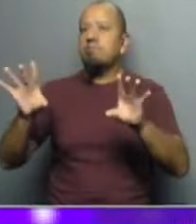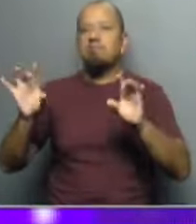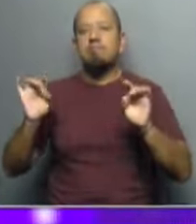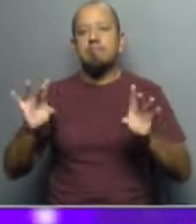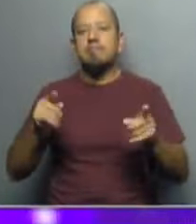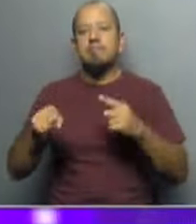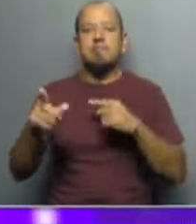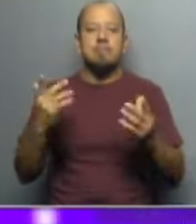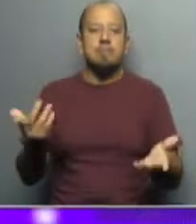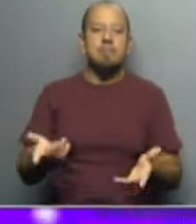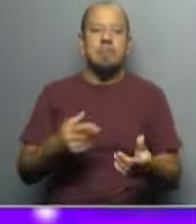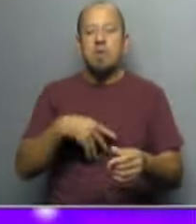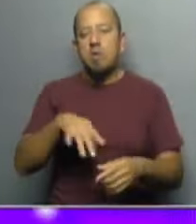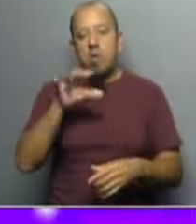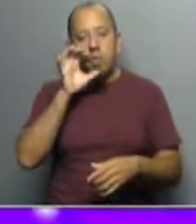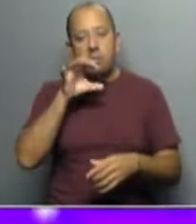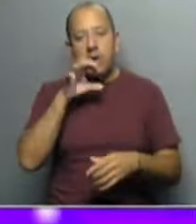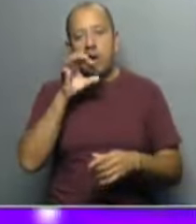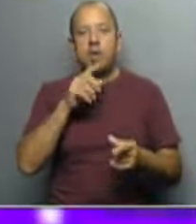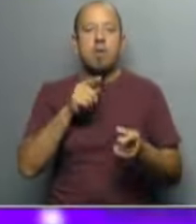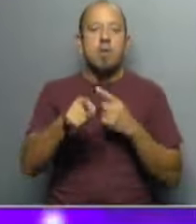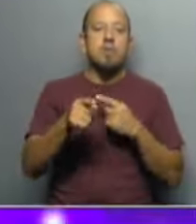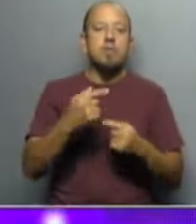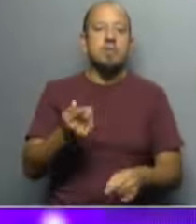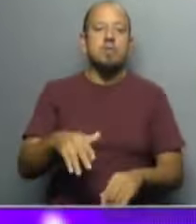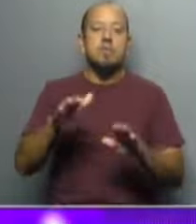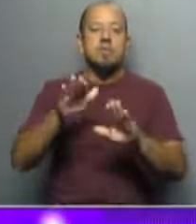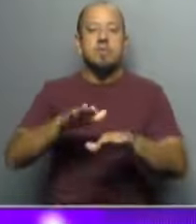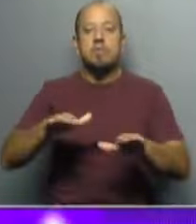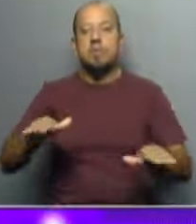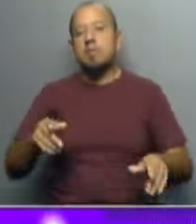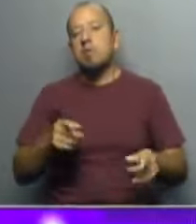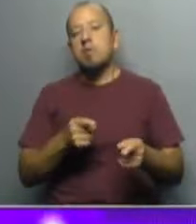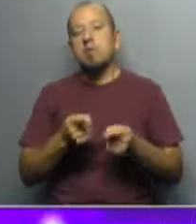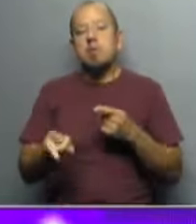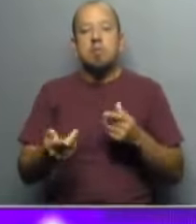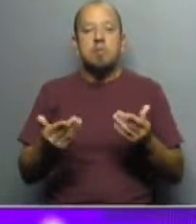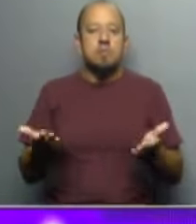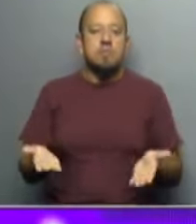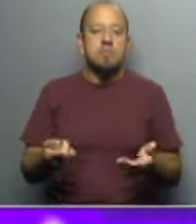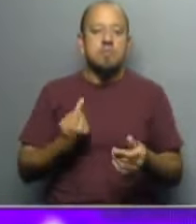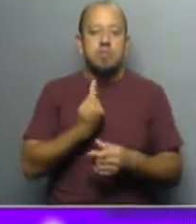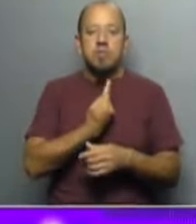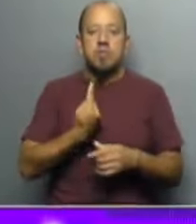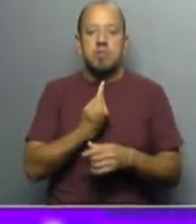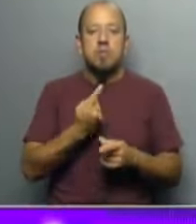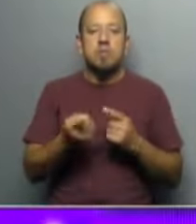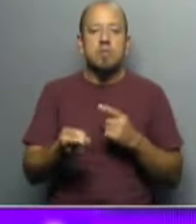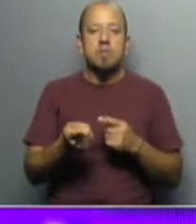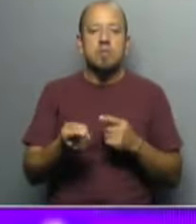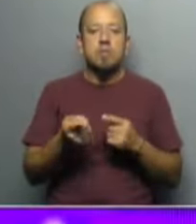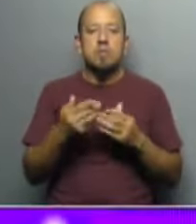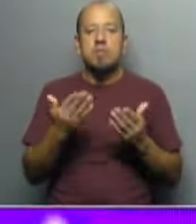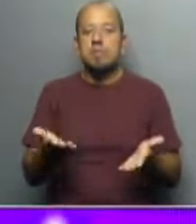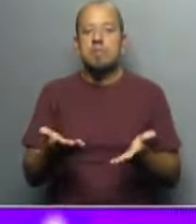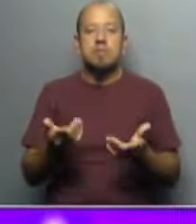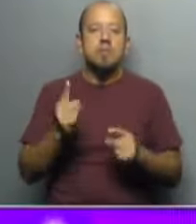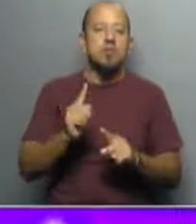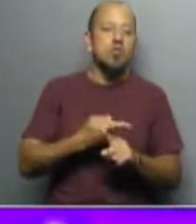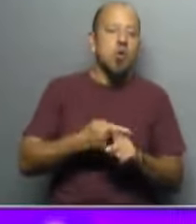sus animalitos o con también los más chicos, o bueno, en soledad también, ¿por qué no? Con tu pareja, con